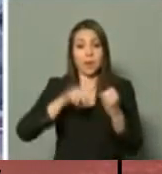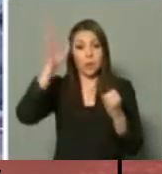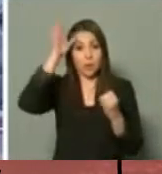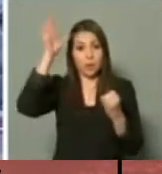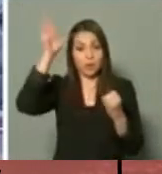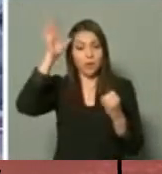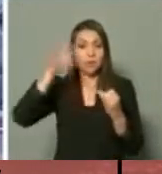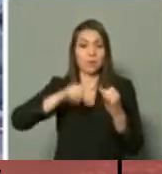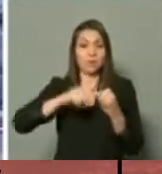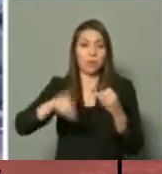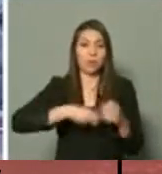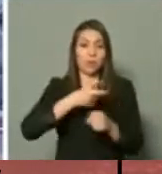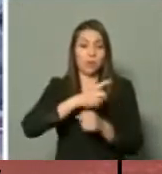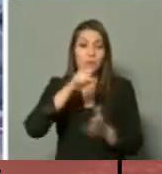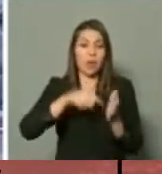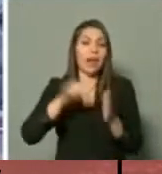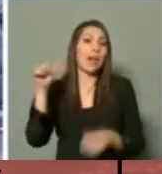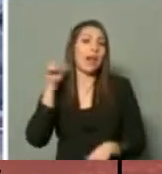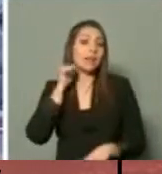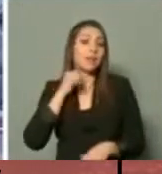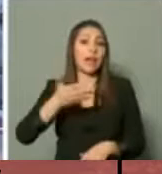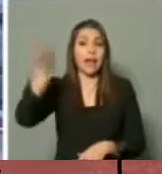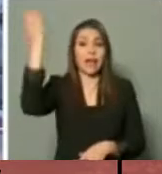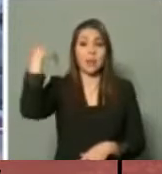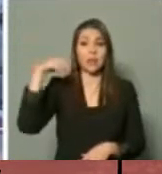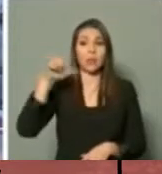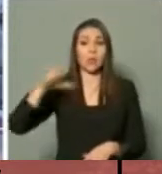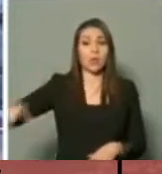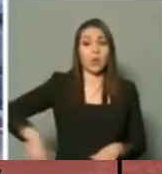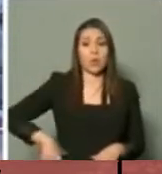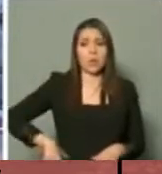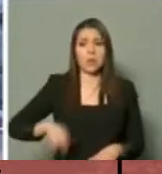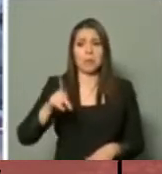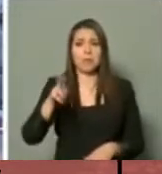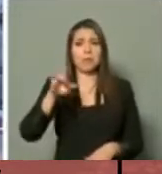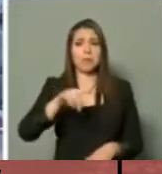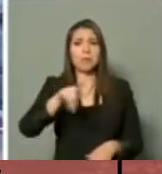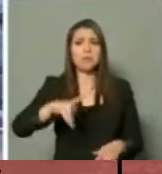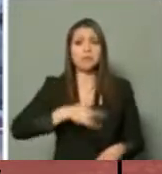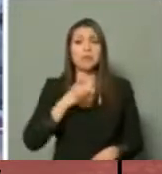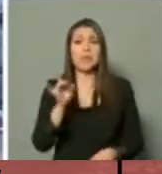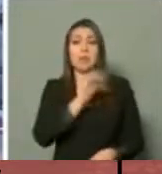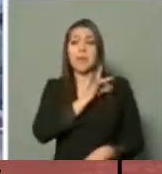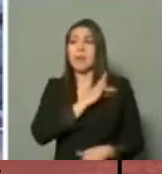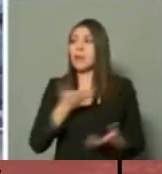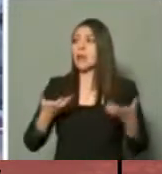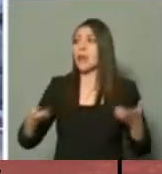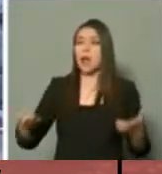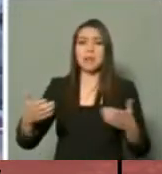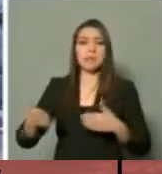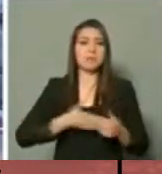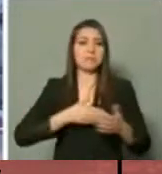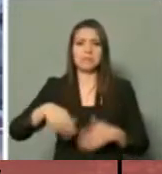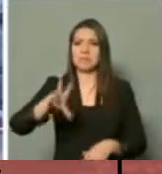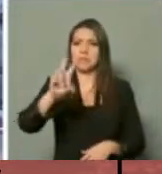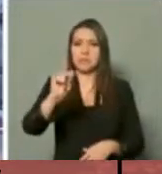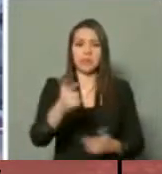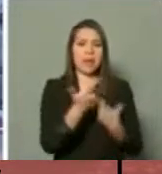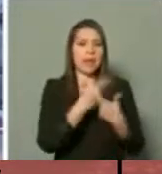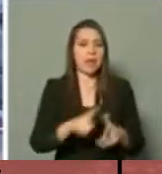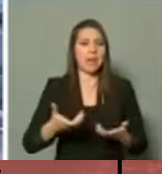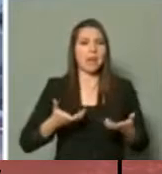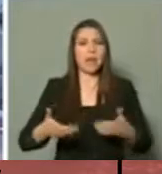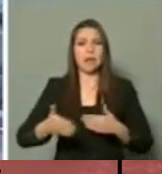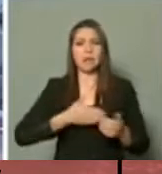Y recordemos algo, cuando el PRI gobernaba, nosotros no teníamos miedo de salir a la calle. Nosotros podíamos sacar a nuestros hijos por las tortillas.